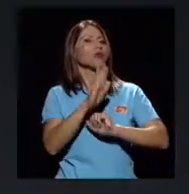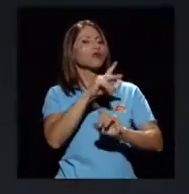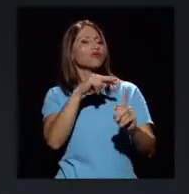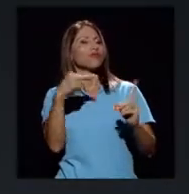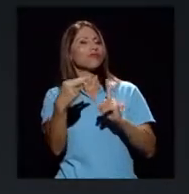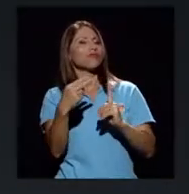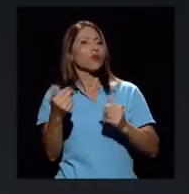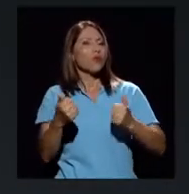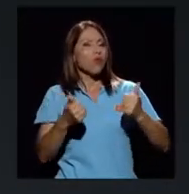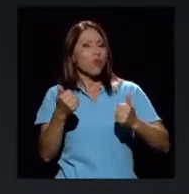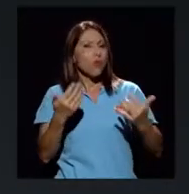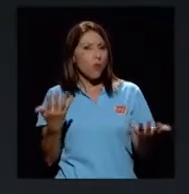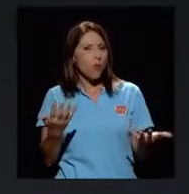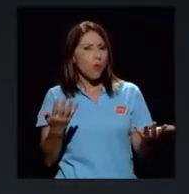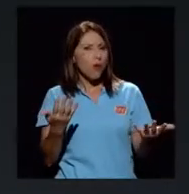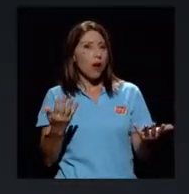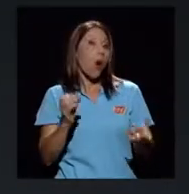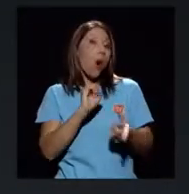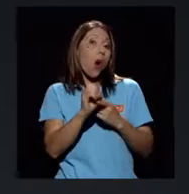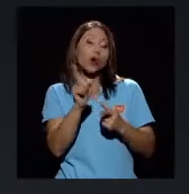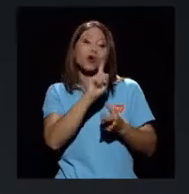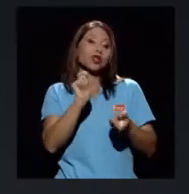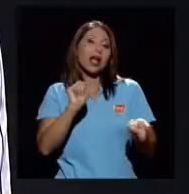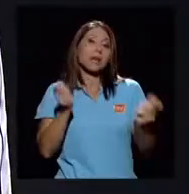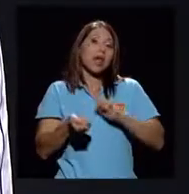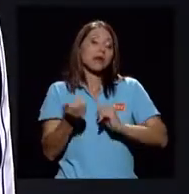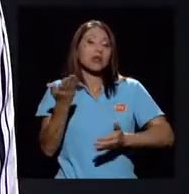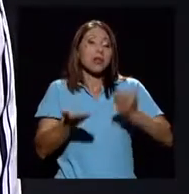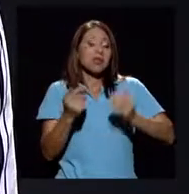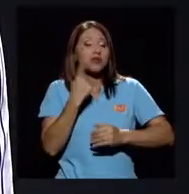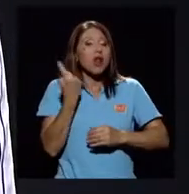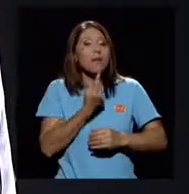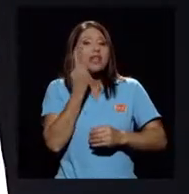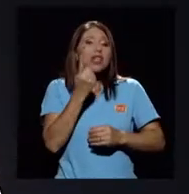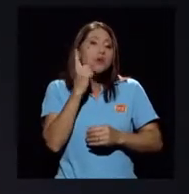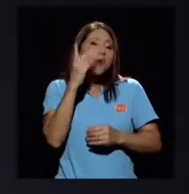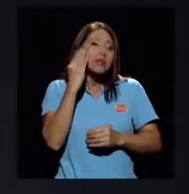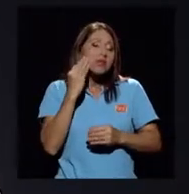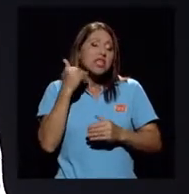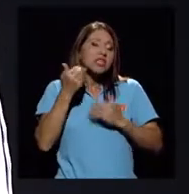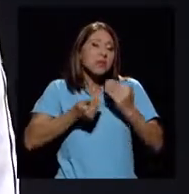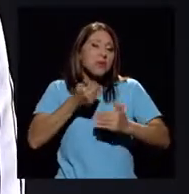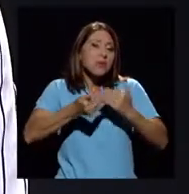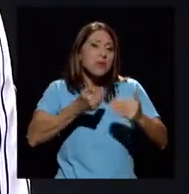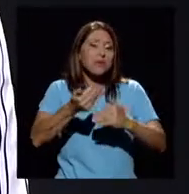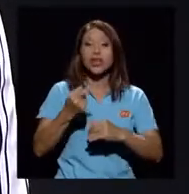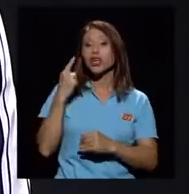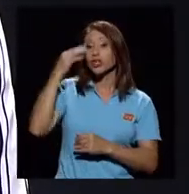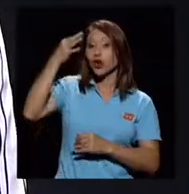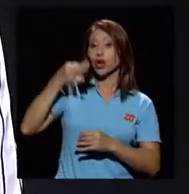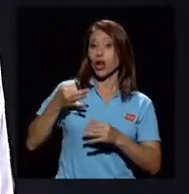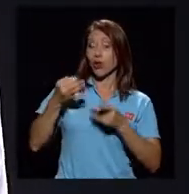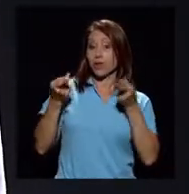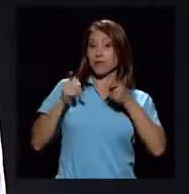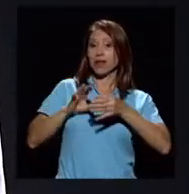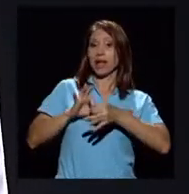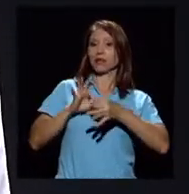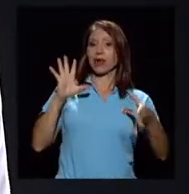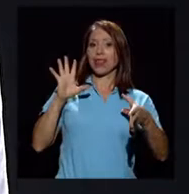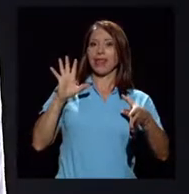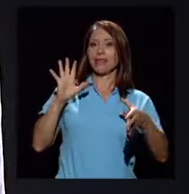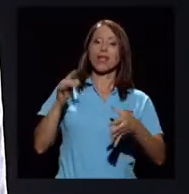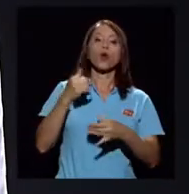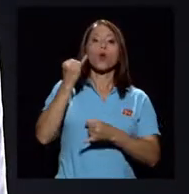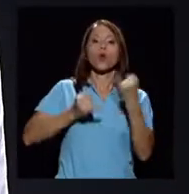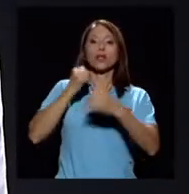solo, una culebra larga. Sí, yo creo que fue por casualidad. Cuando yo estaba en el último año de